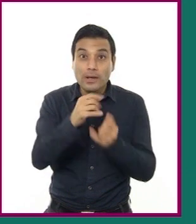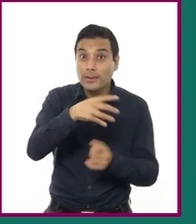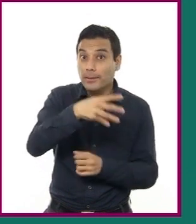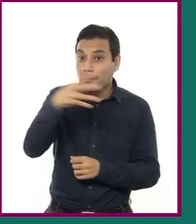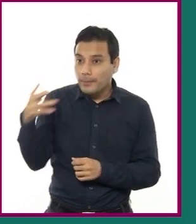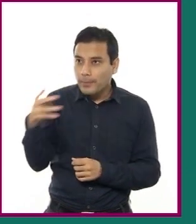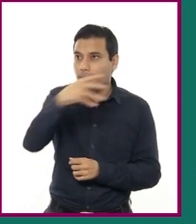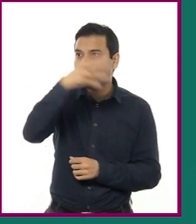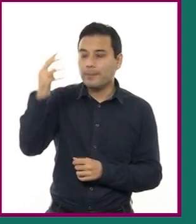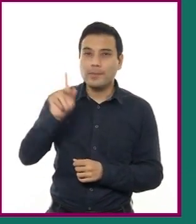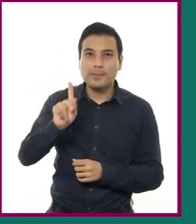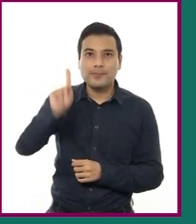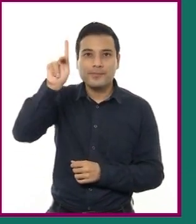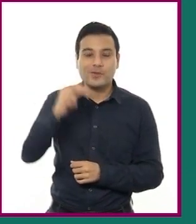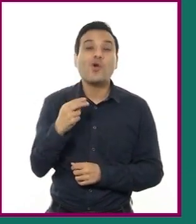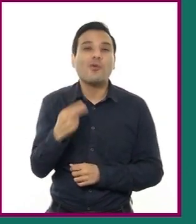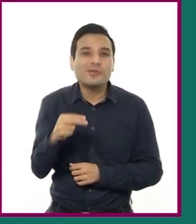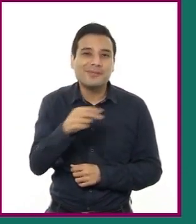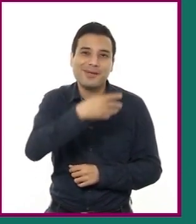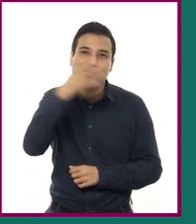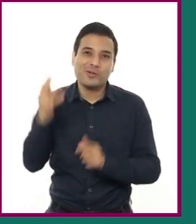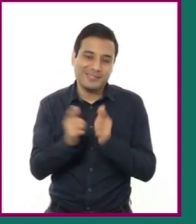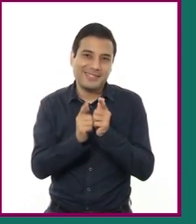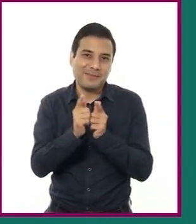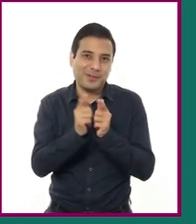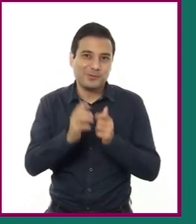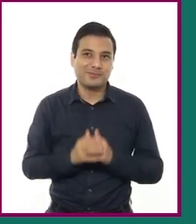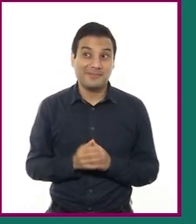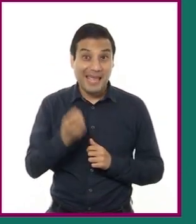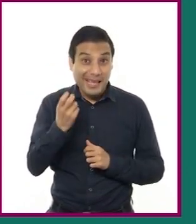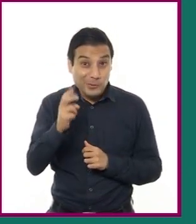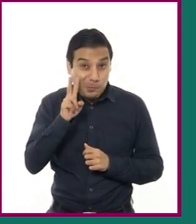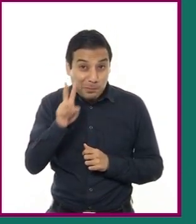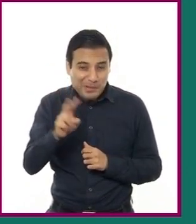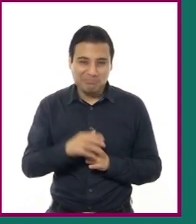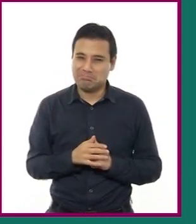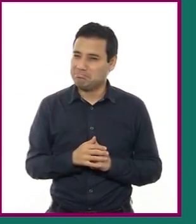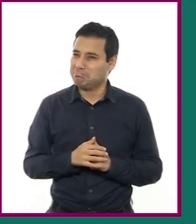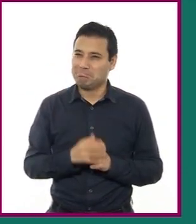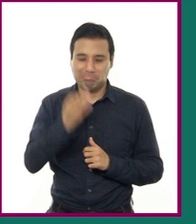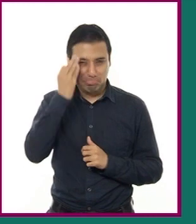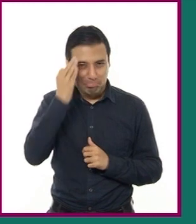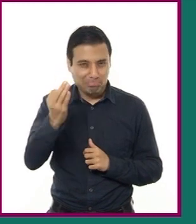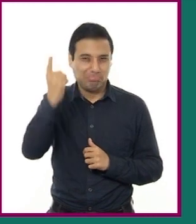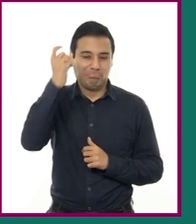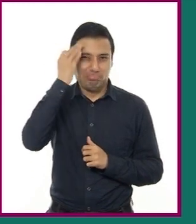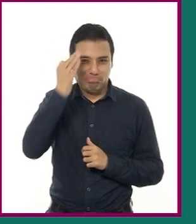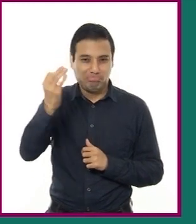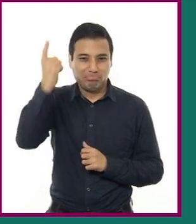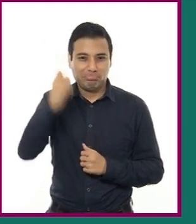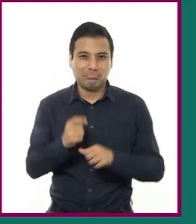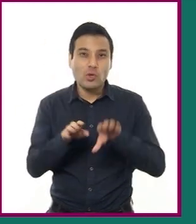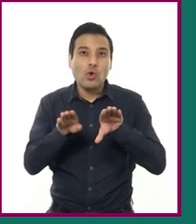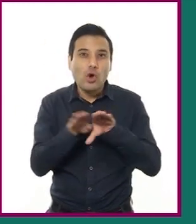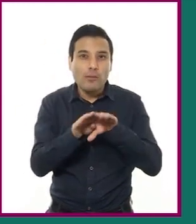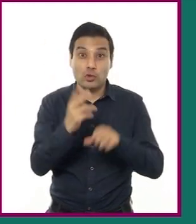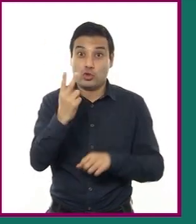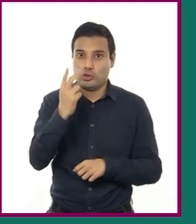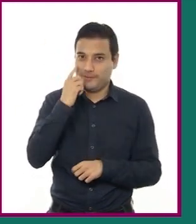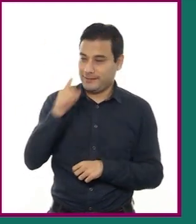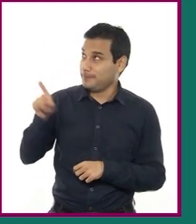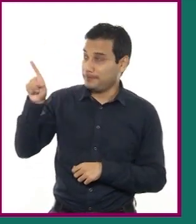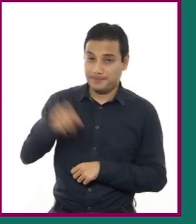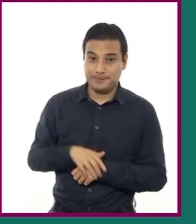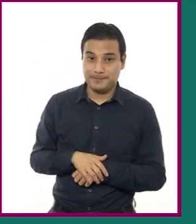fenómeno se le conoce como arco iris gemelo. Es muy raro de ver y se proyecta con dos arcos, que a diferencia del